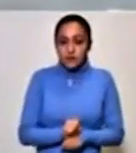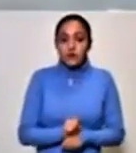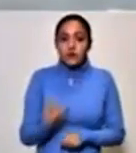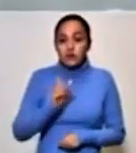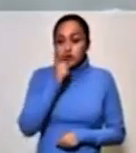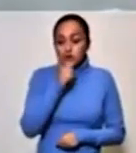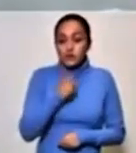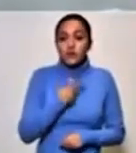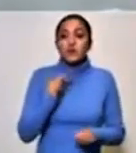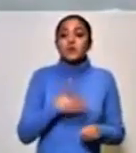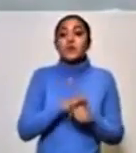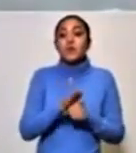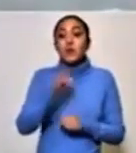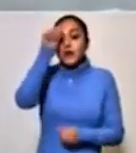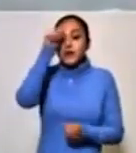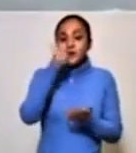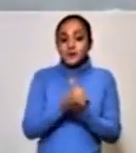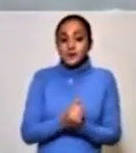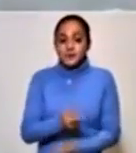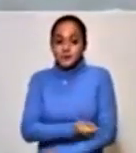cuanto nos digan qué tipo de biológico